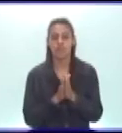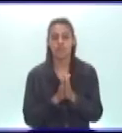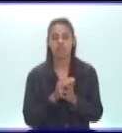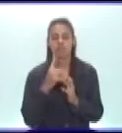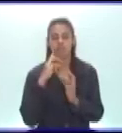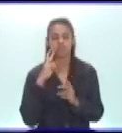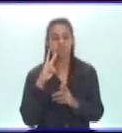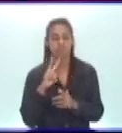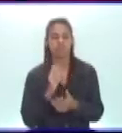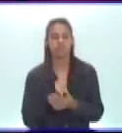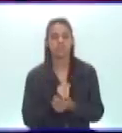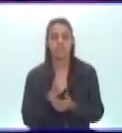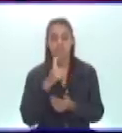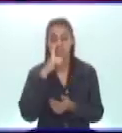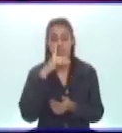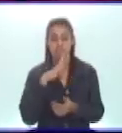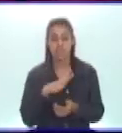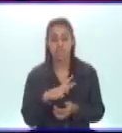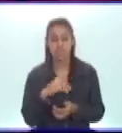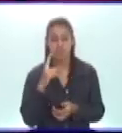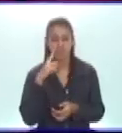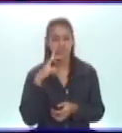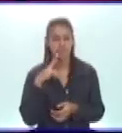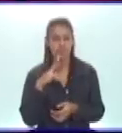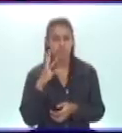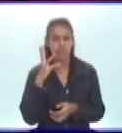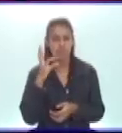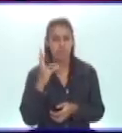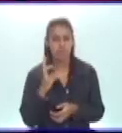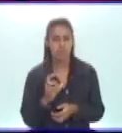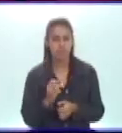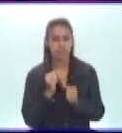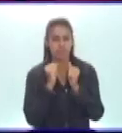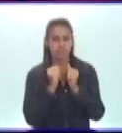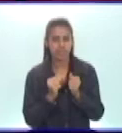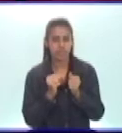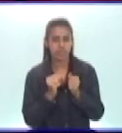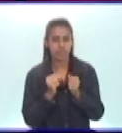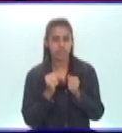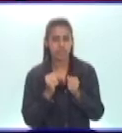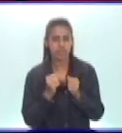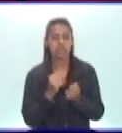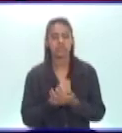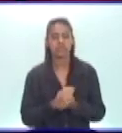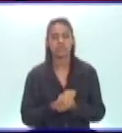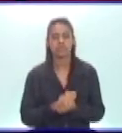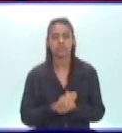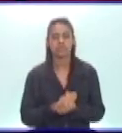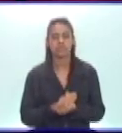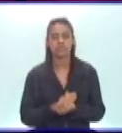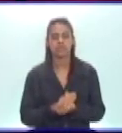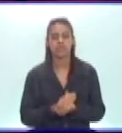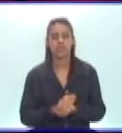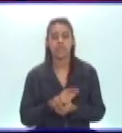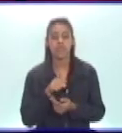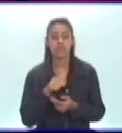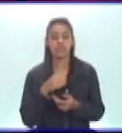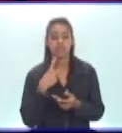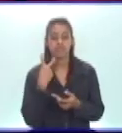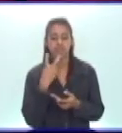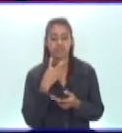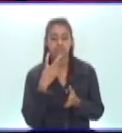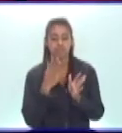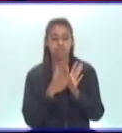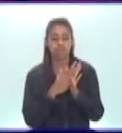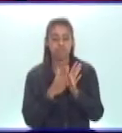pelota. Y ahí el niño va a darse cuenta cuál de las sílabas es la sílaba que tiene mayor acentuación. Esta rítmica del habla con